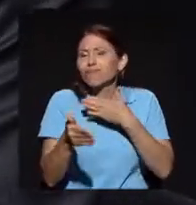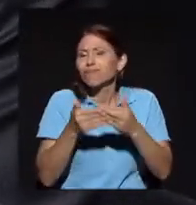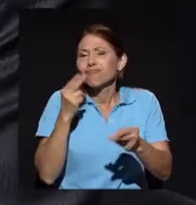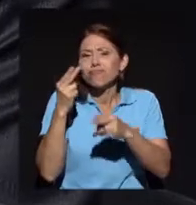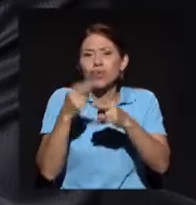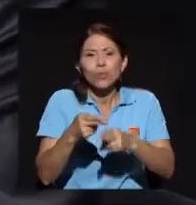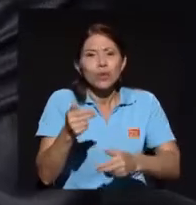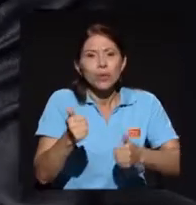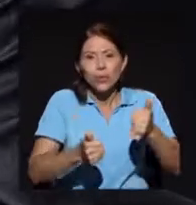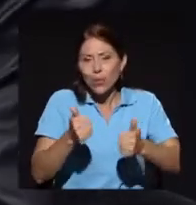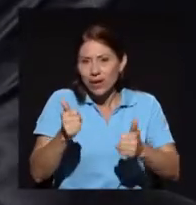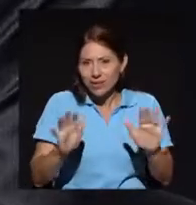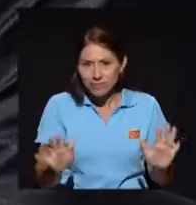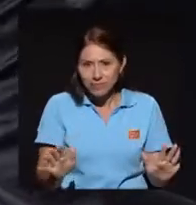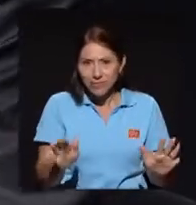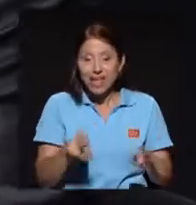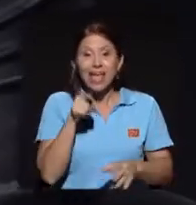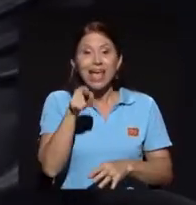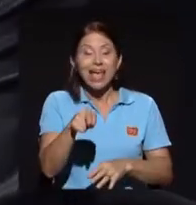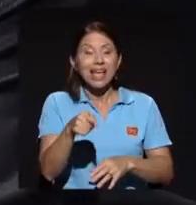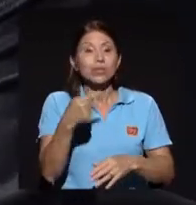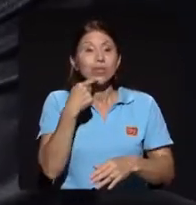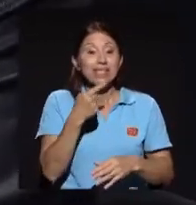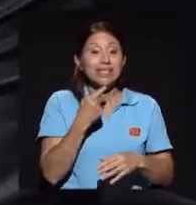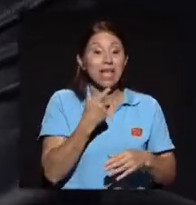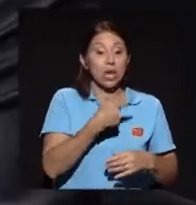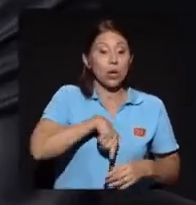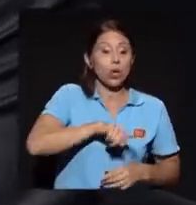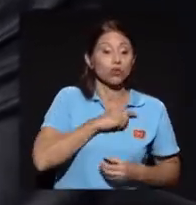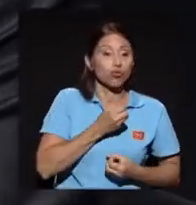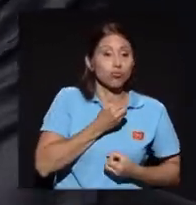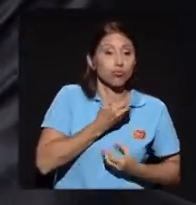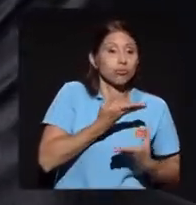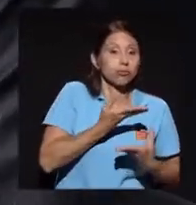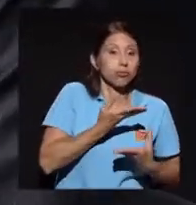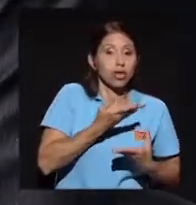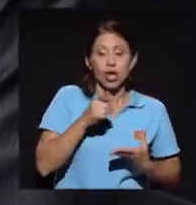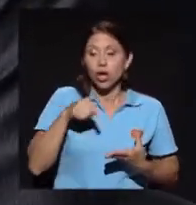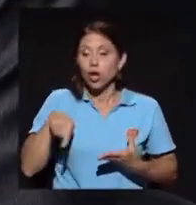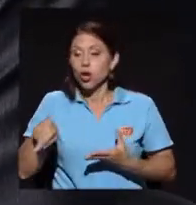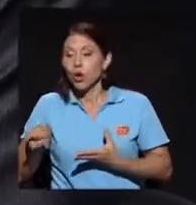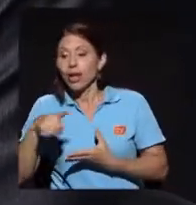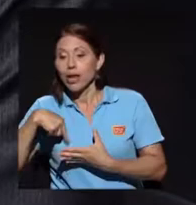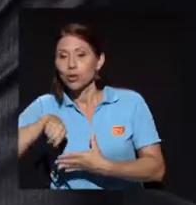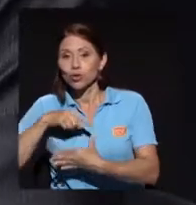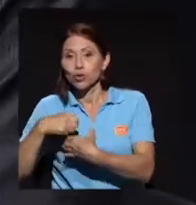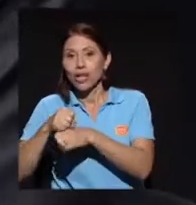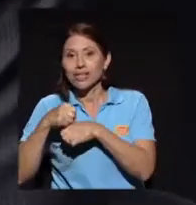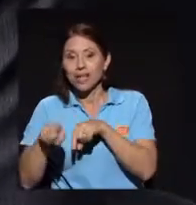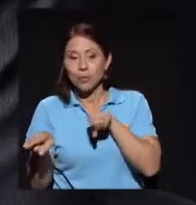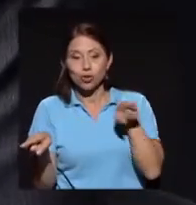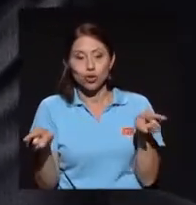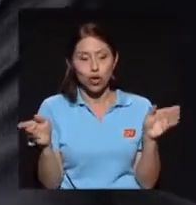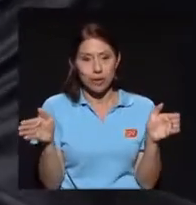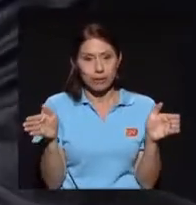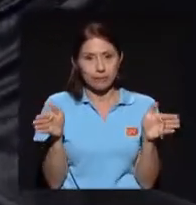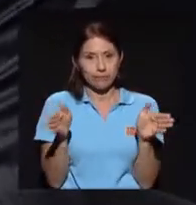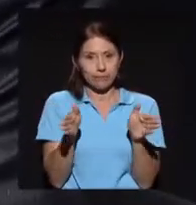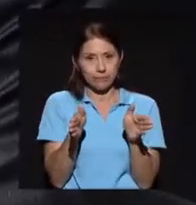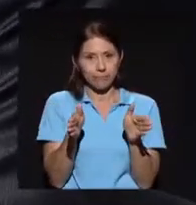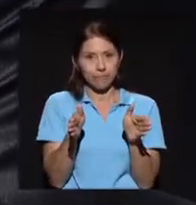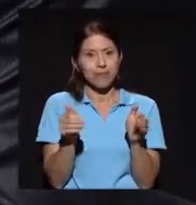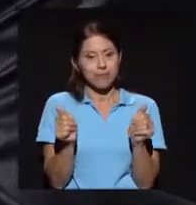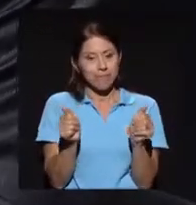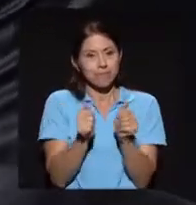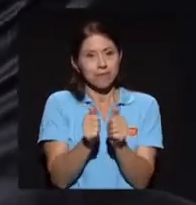lo que nos garantiza que el dicho al hecho haya poco trecho no es otra cosa la